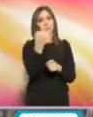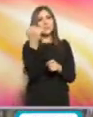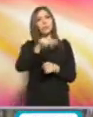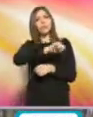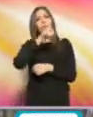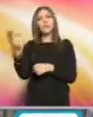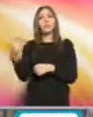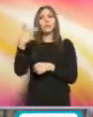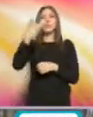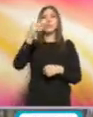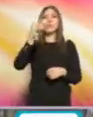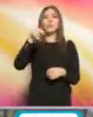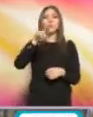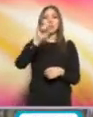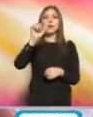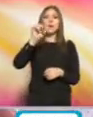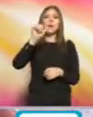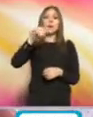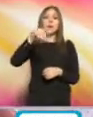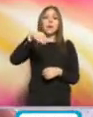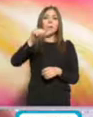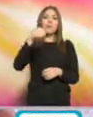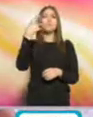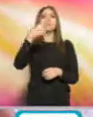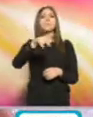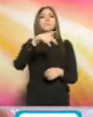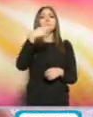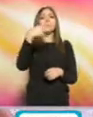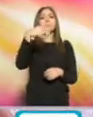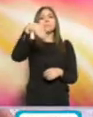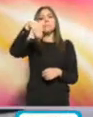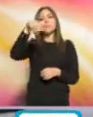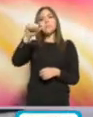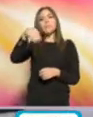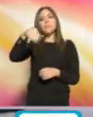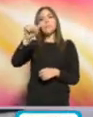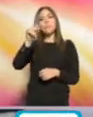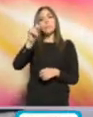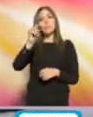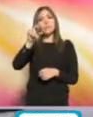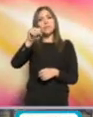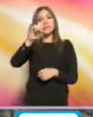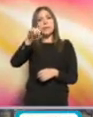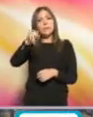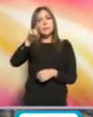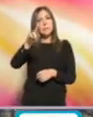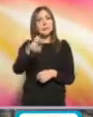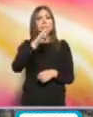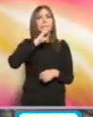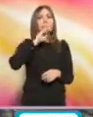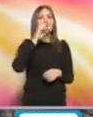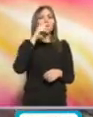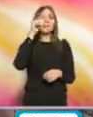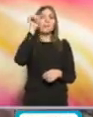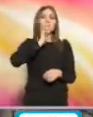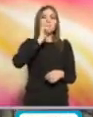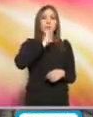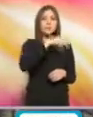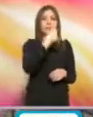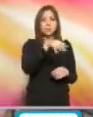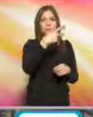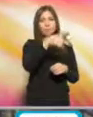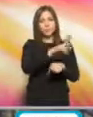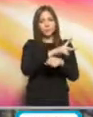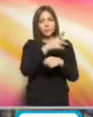dice Mamá por siempre, es en el Teatro Milán, en el Foro Lucerna del Teatro Milán, y ahí podemos llevarla una obra realmente, yo no la he visto, pero me